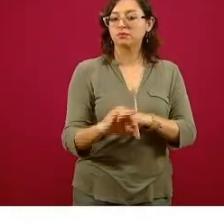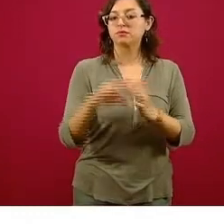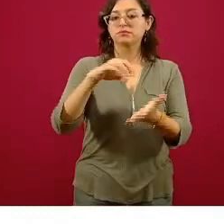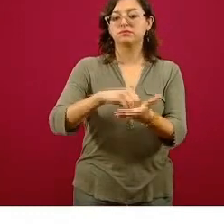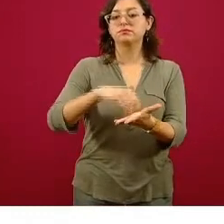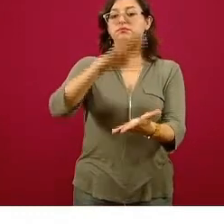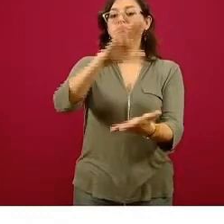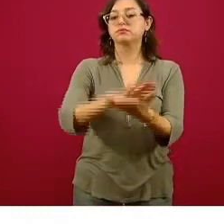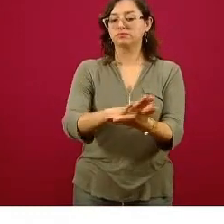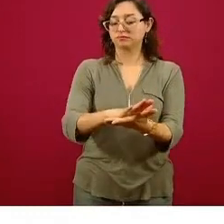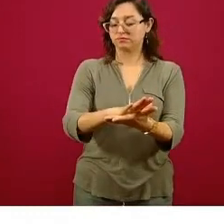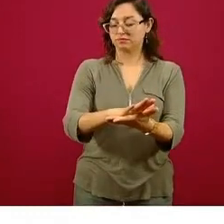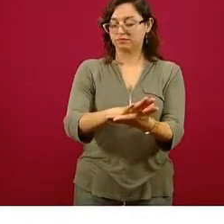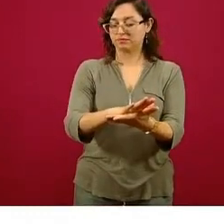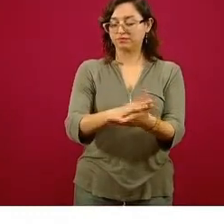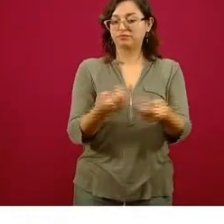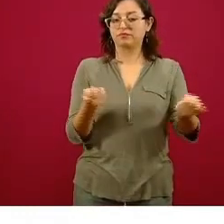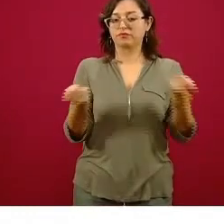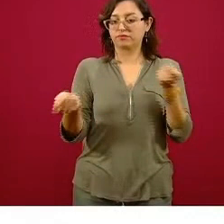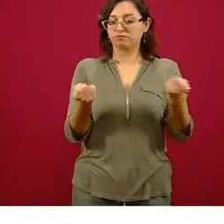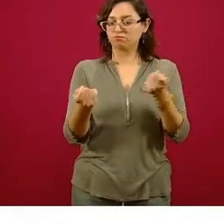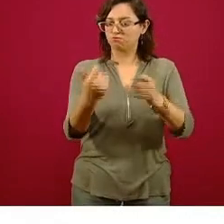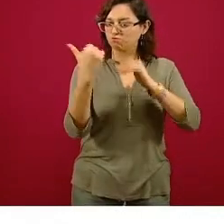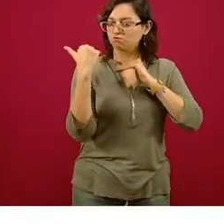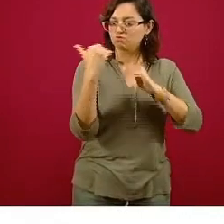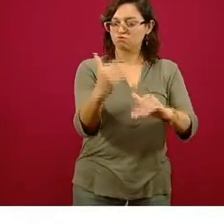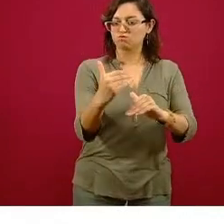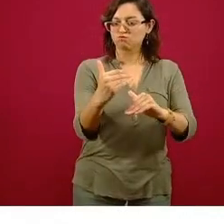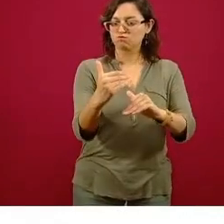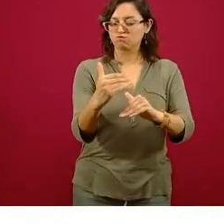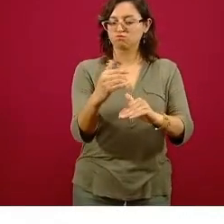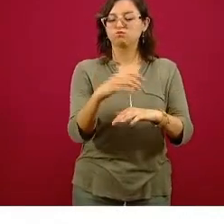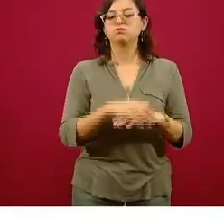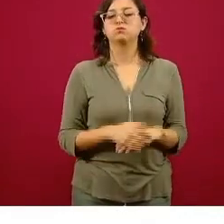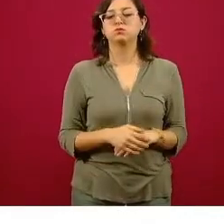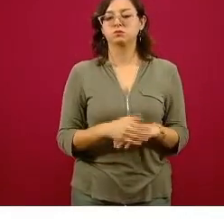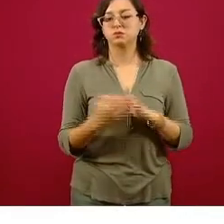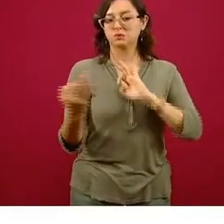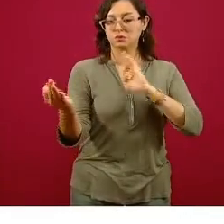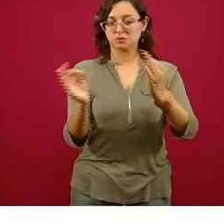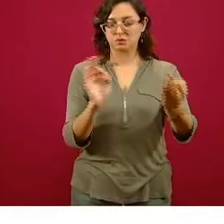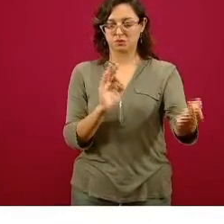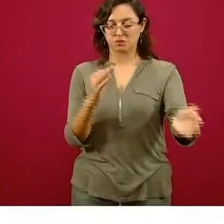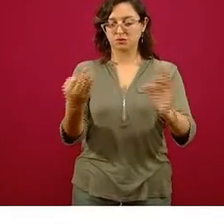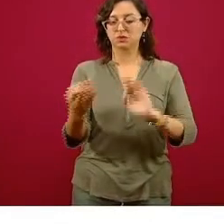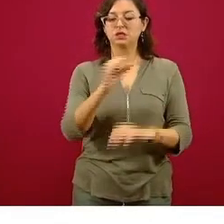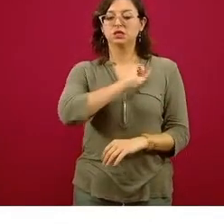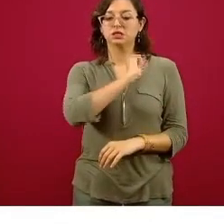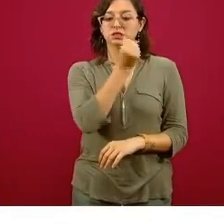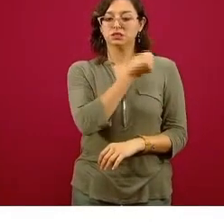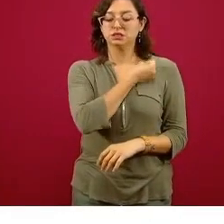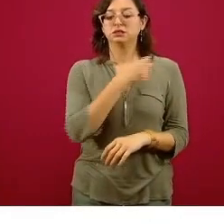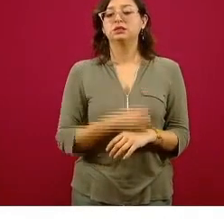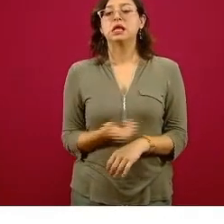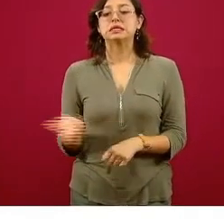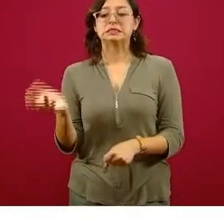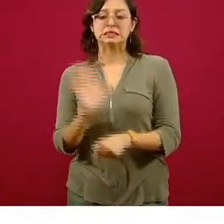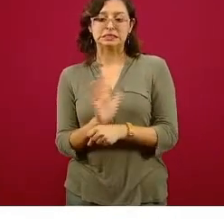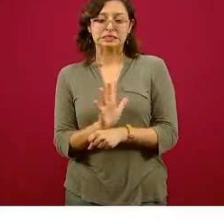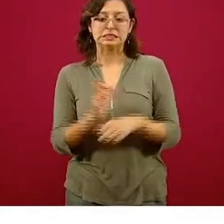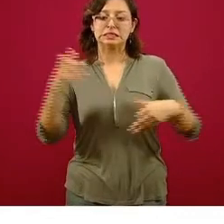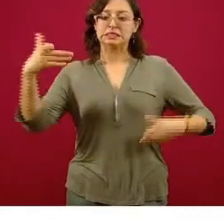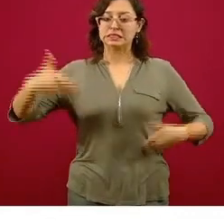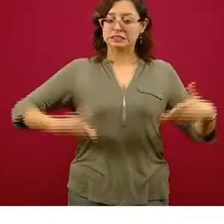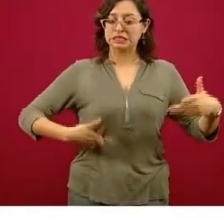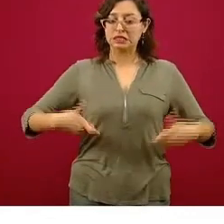deben hacerlo con cita para poder controlar la atención y poder mantener la sana distancia. En el caso de los cines, teatros,